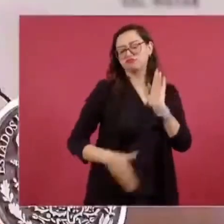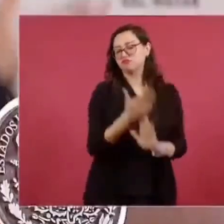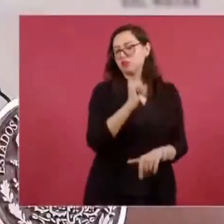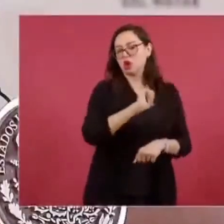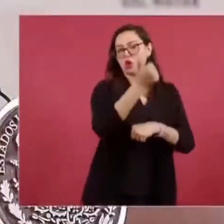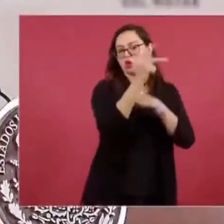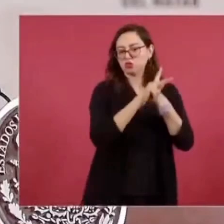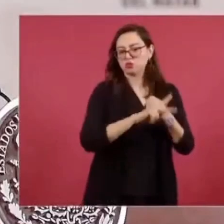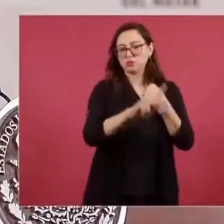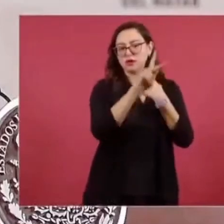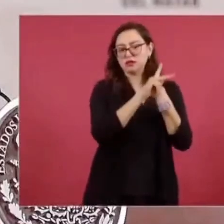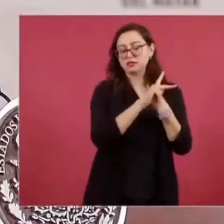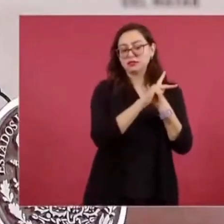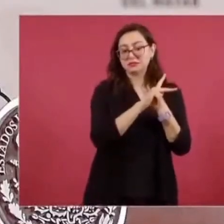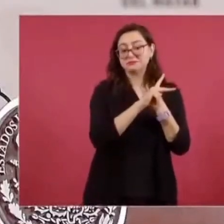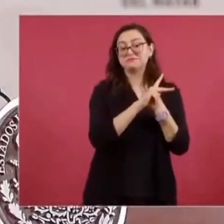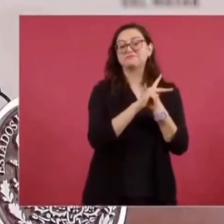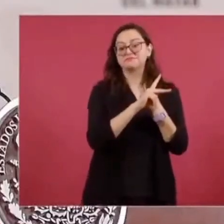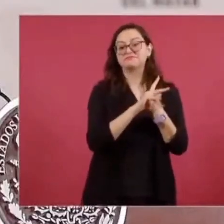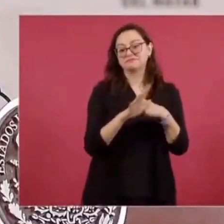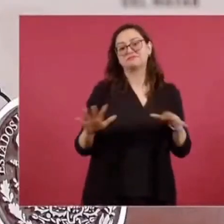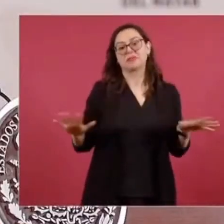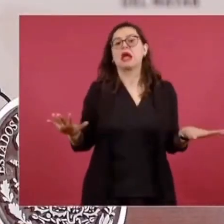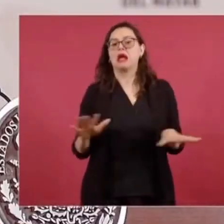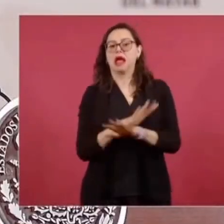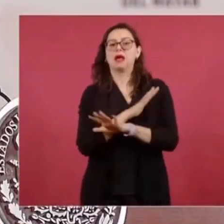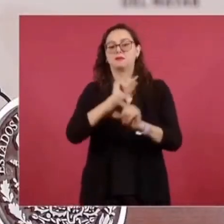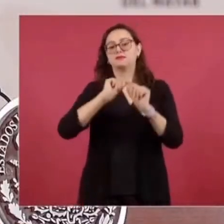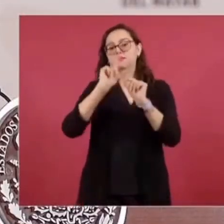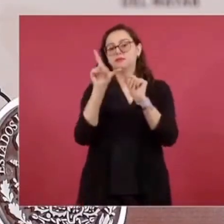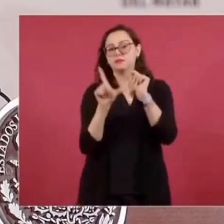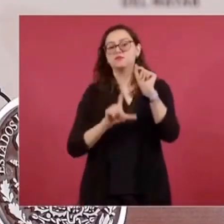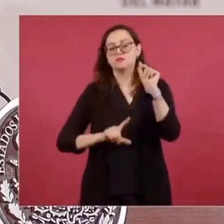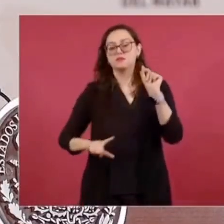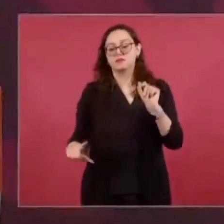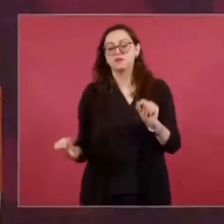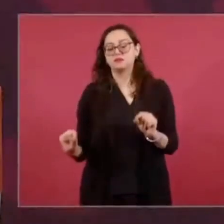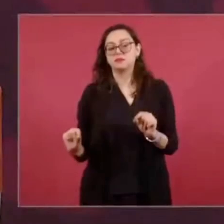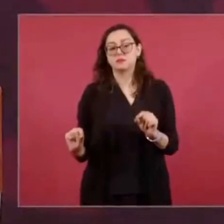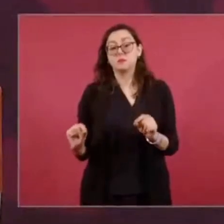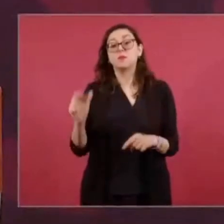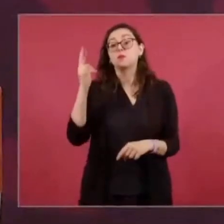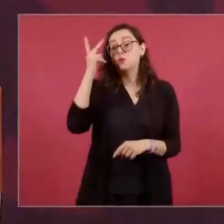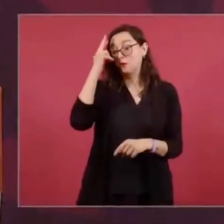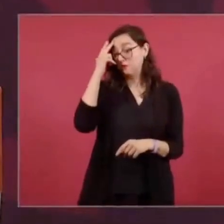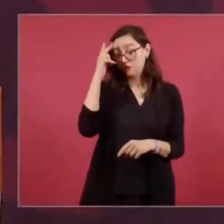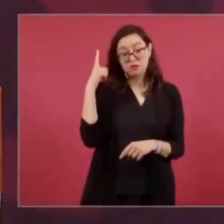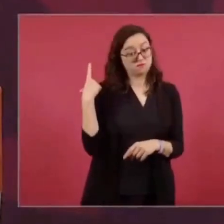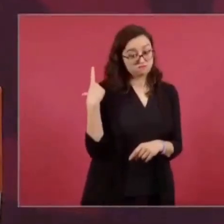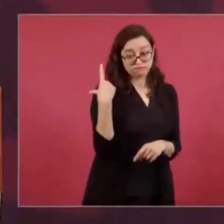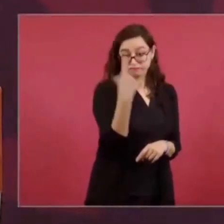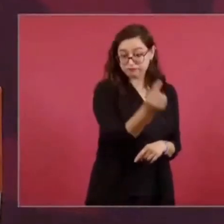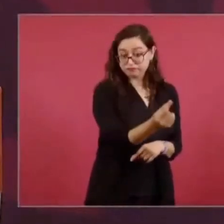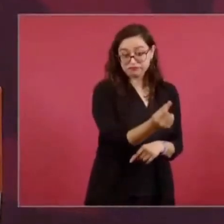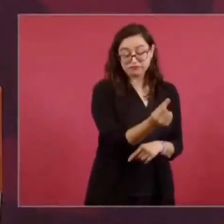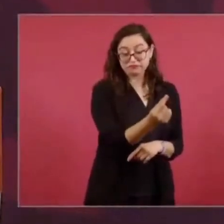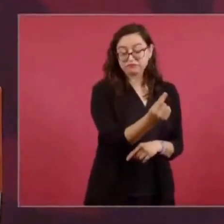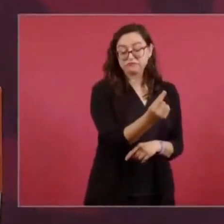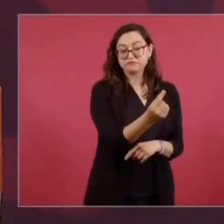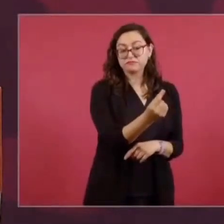y inicia una historia nueva. Se va Porfirio Díaz de